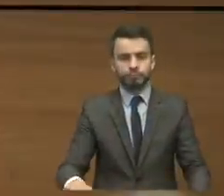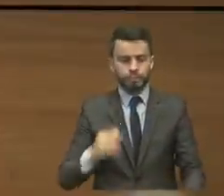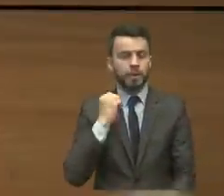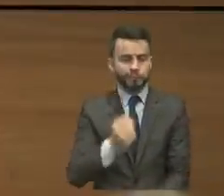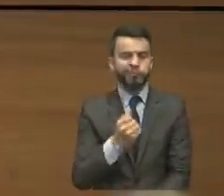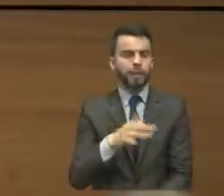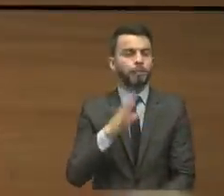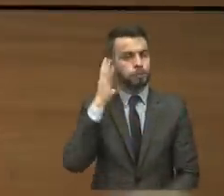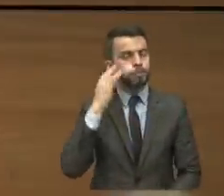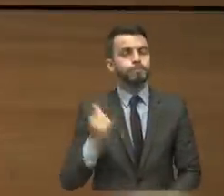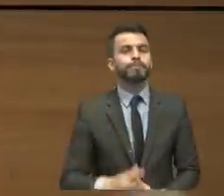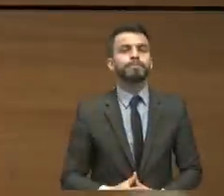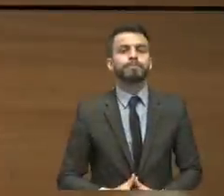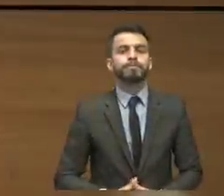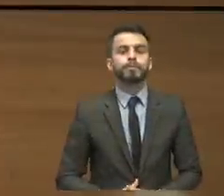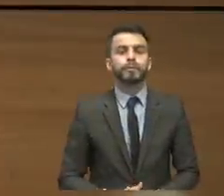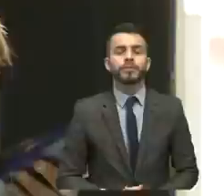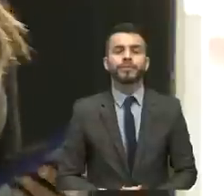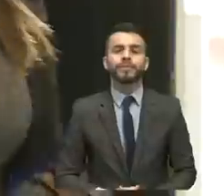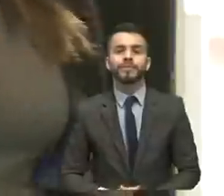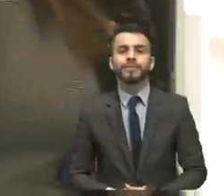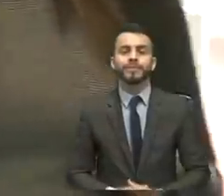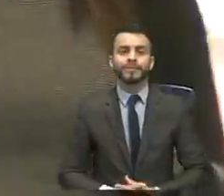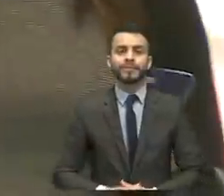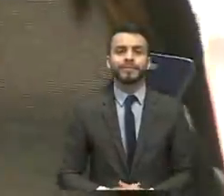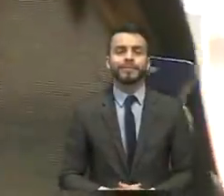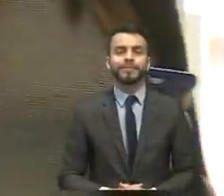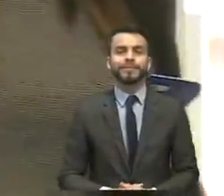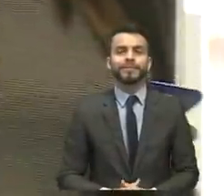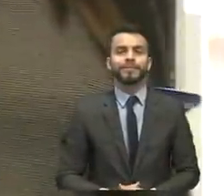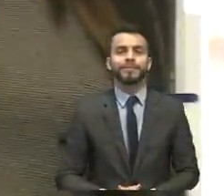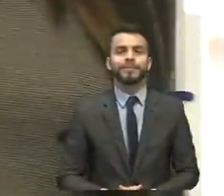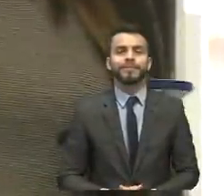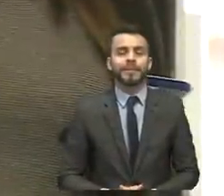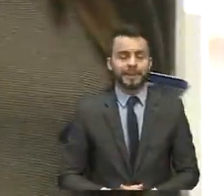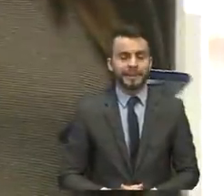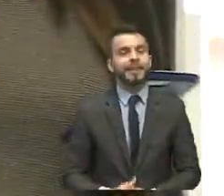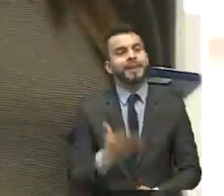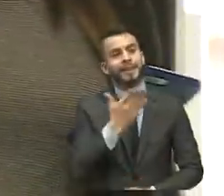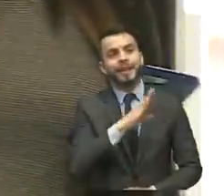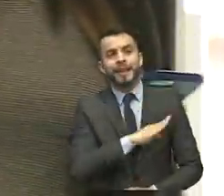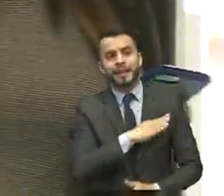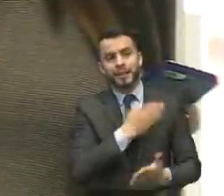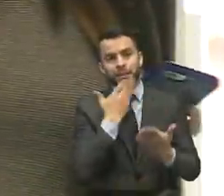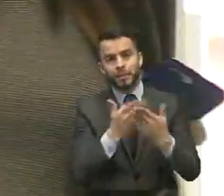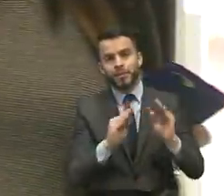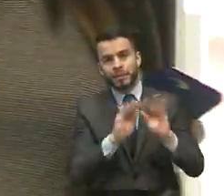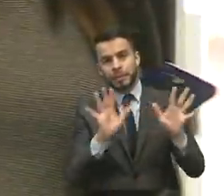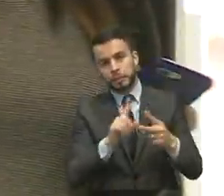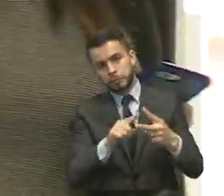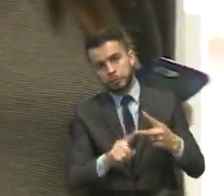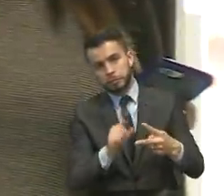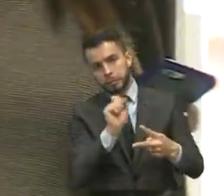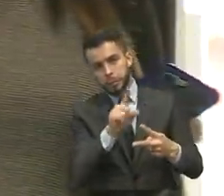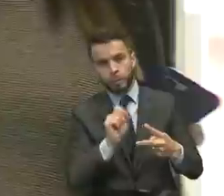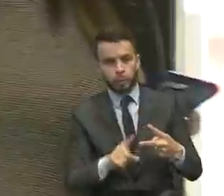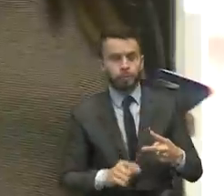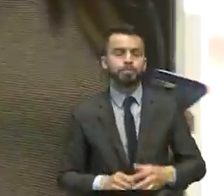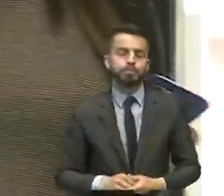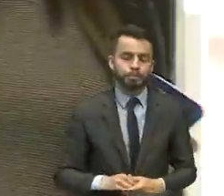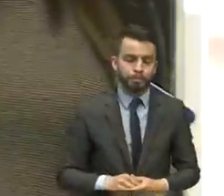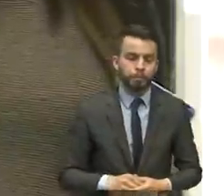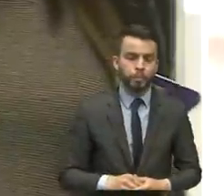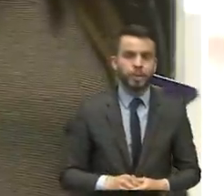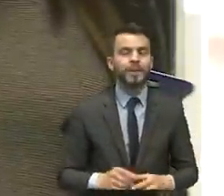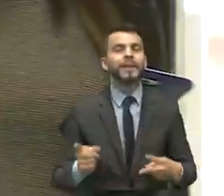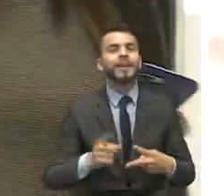asegurados. Carlos Díaz, de Capital Radio. Alcaldesa, buenos días. Dos preguntas. La primera,